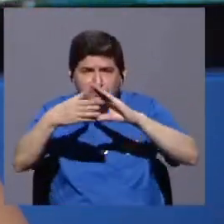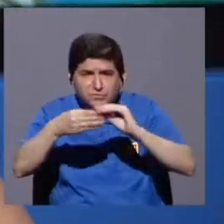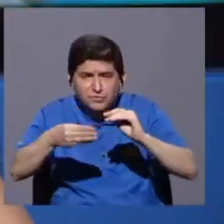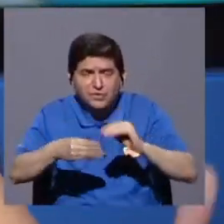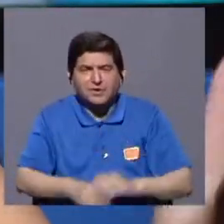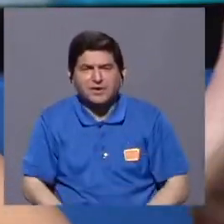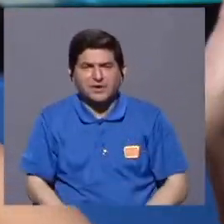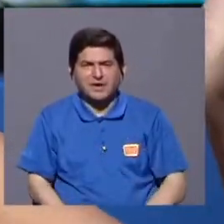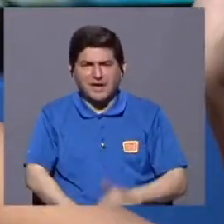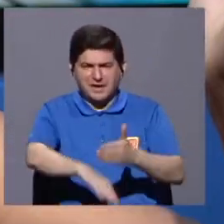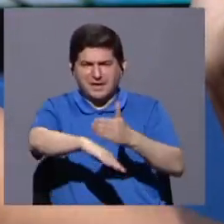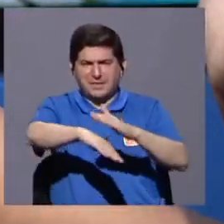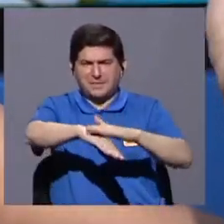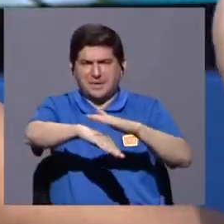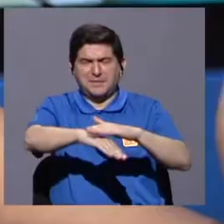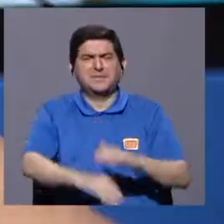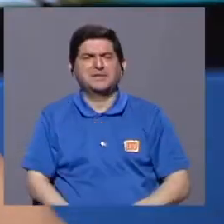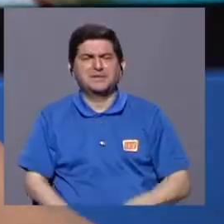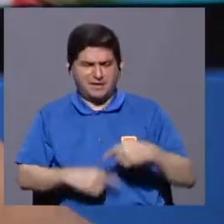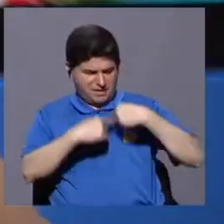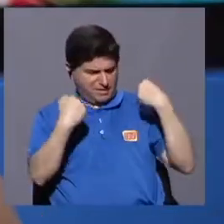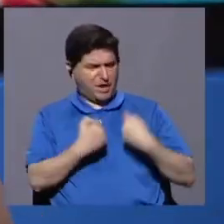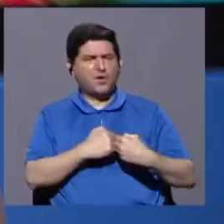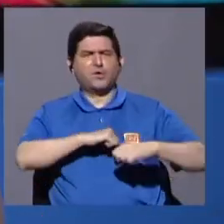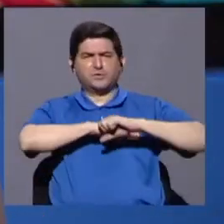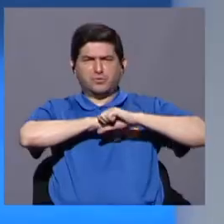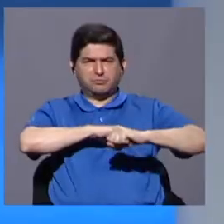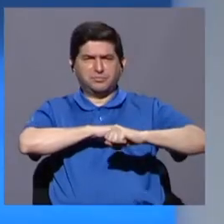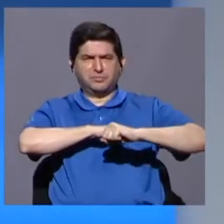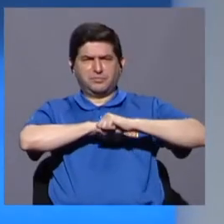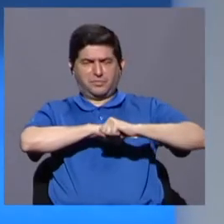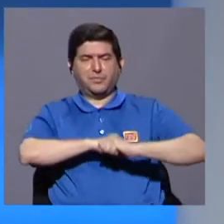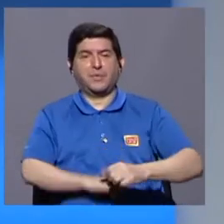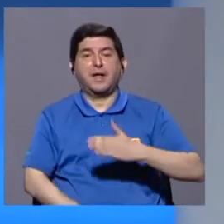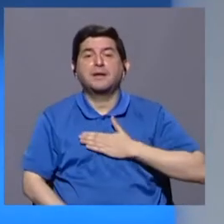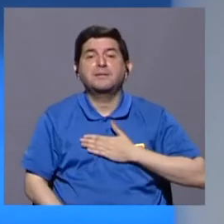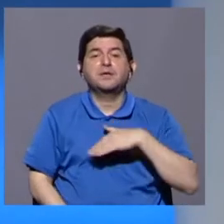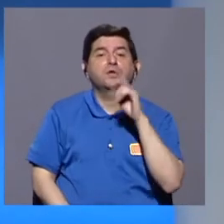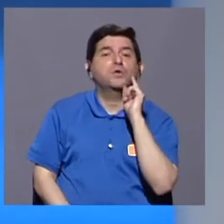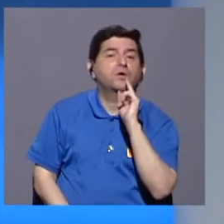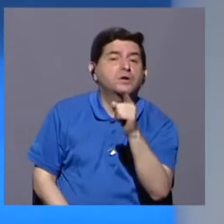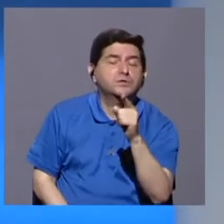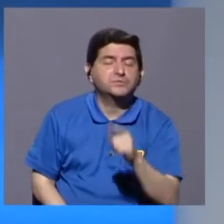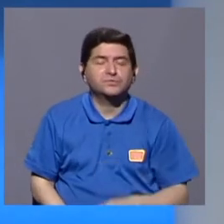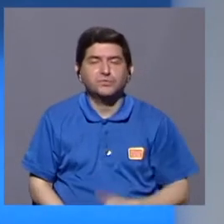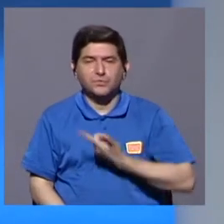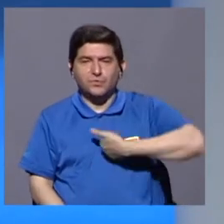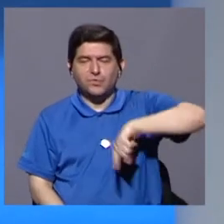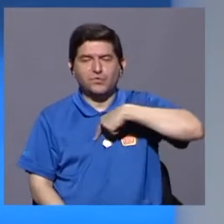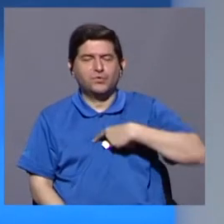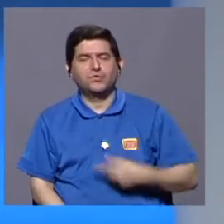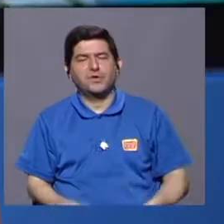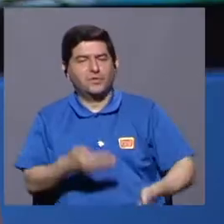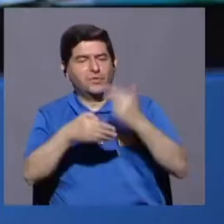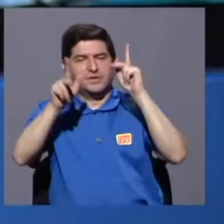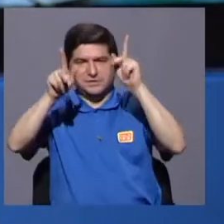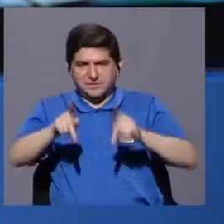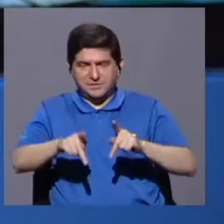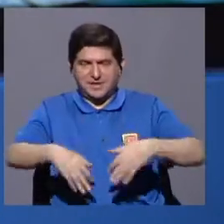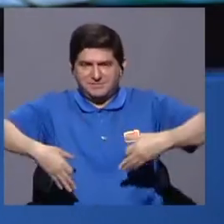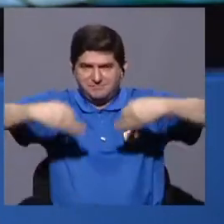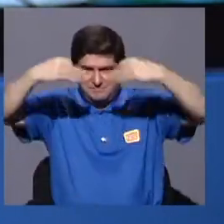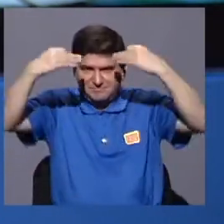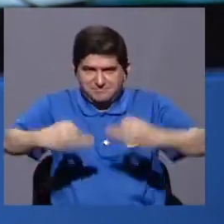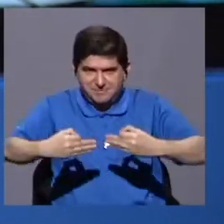harían crecer el latir de los corazones. Mi corazón, tu corazón, el corazón de nuestros antepasados, cuyas